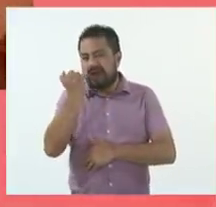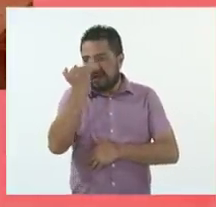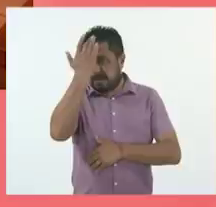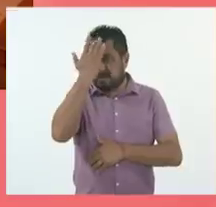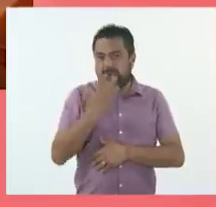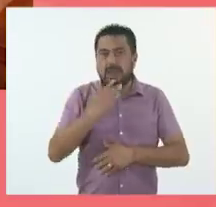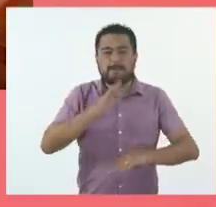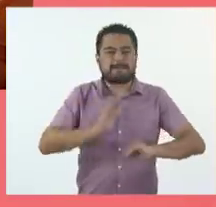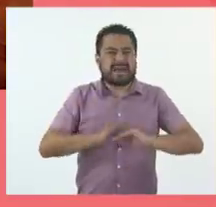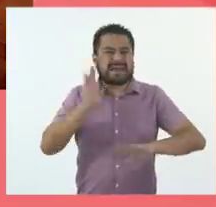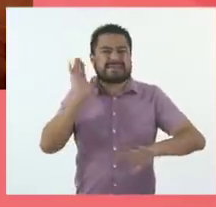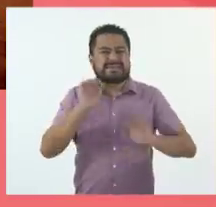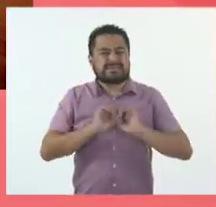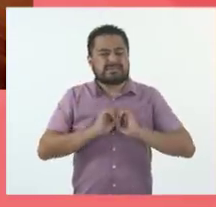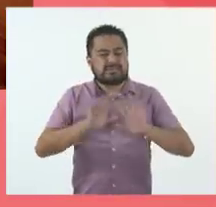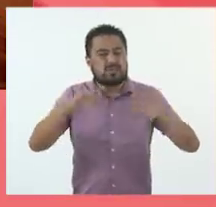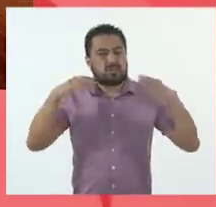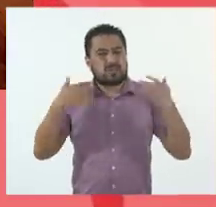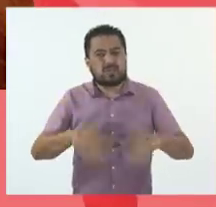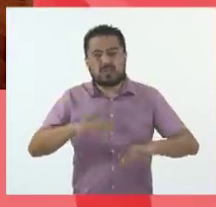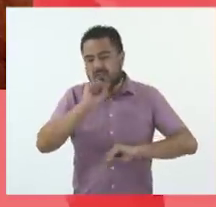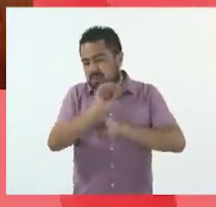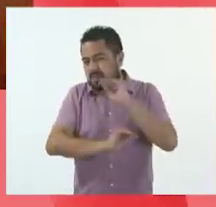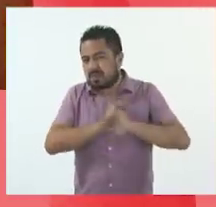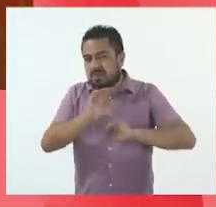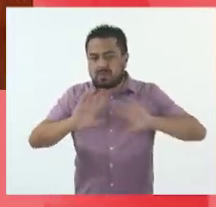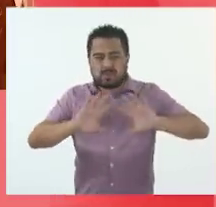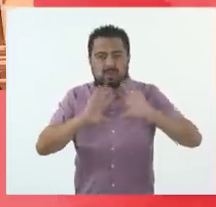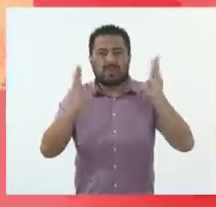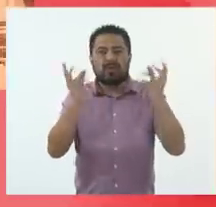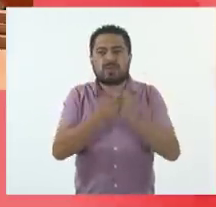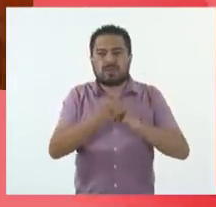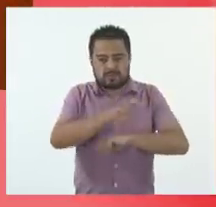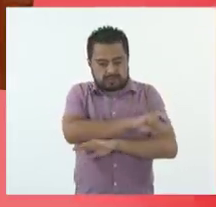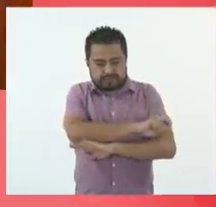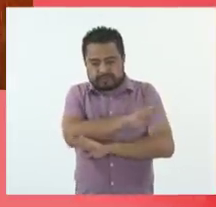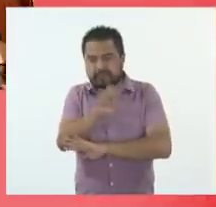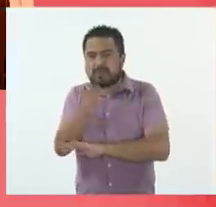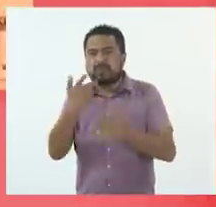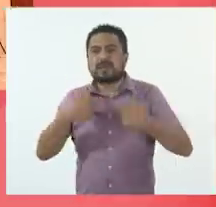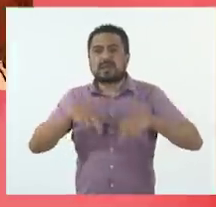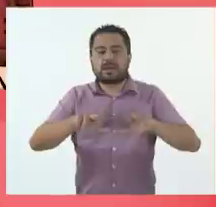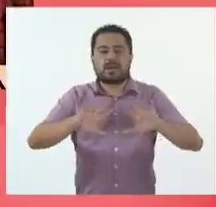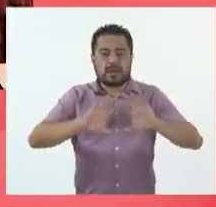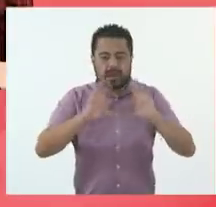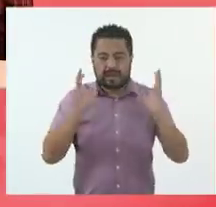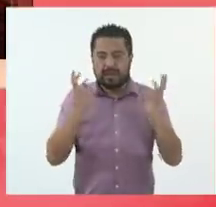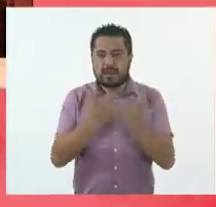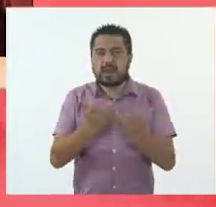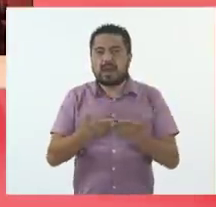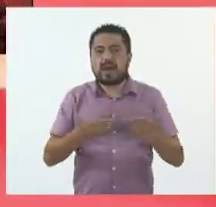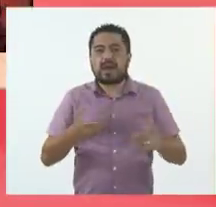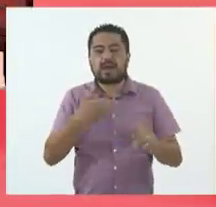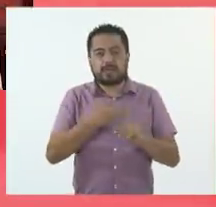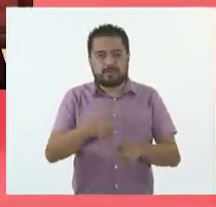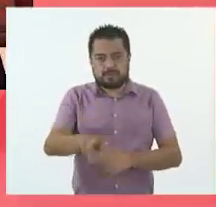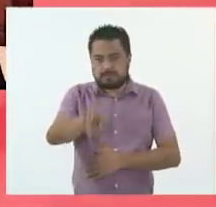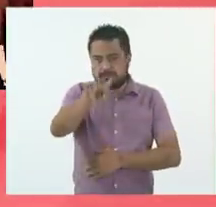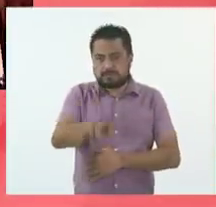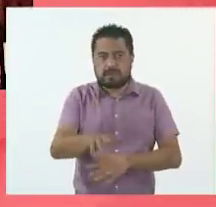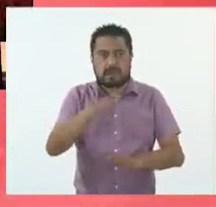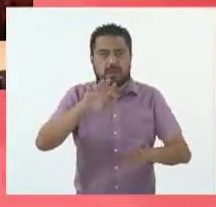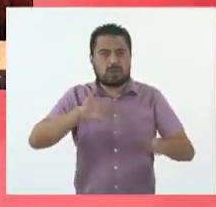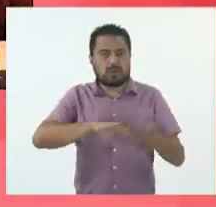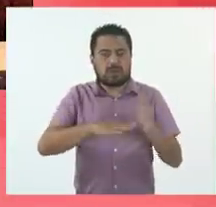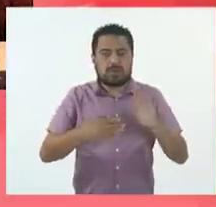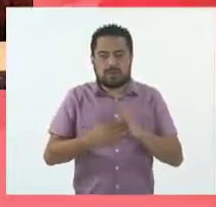y demás detalles que adornan el claustro forman parte de un trazo que representaba el mundo terrenal, un verdadero laberinto